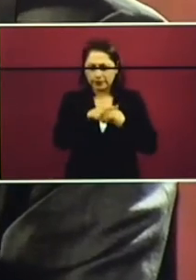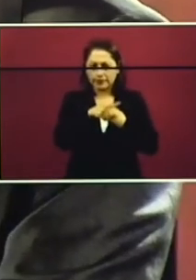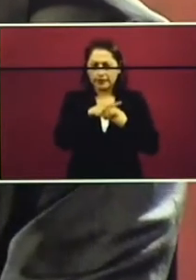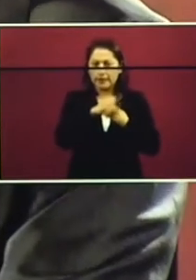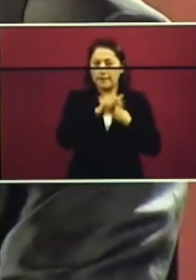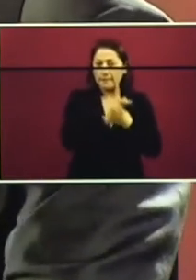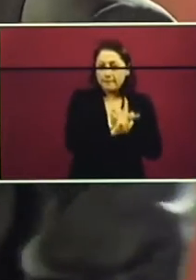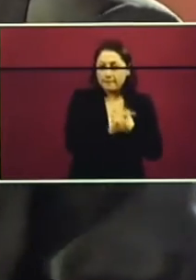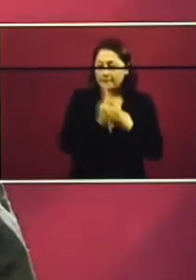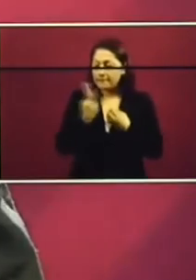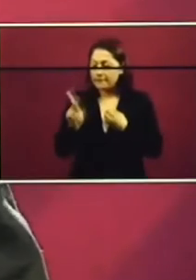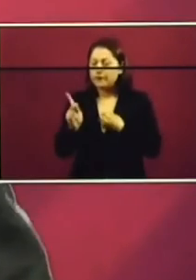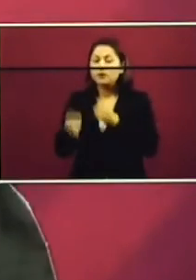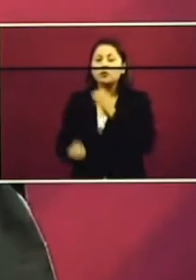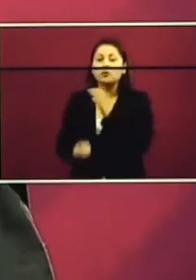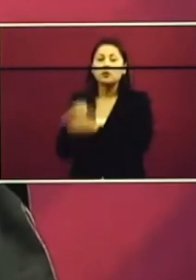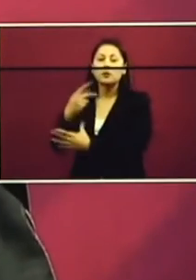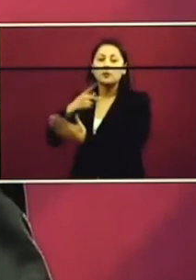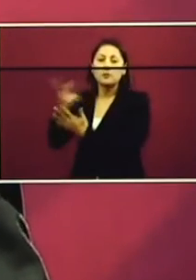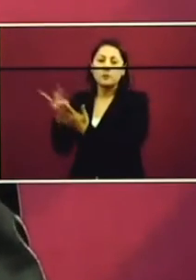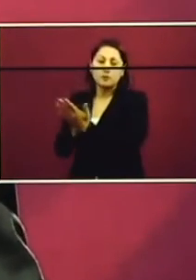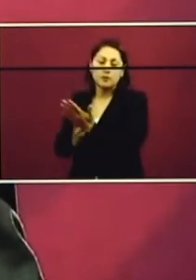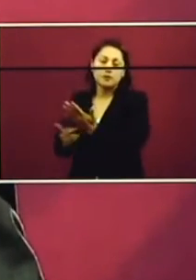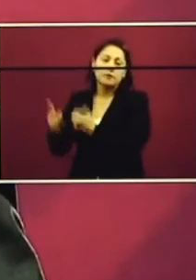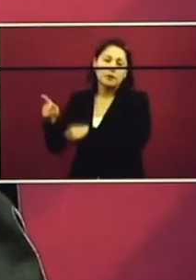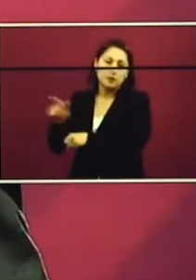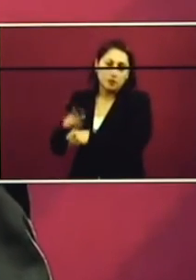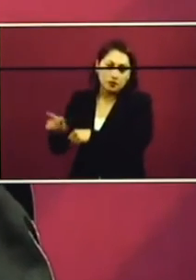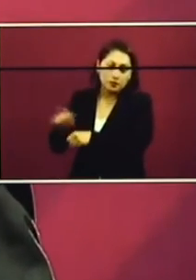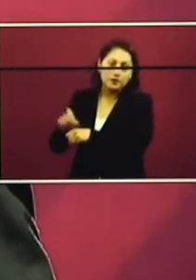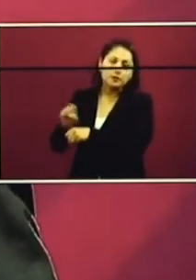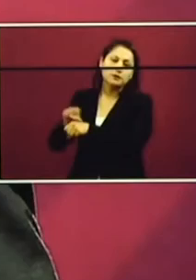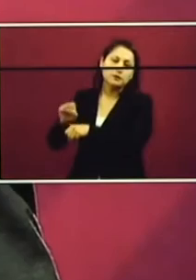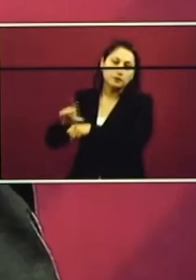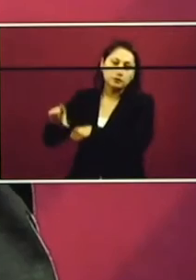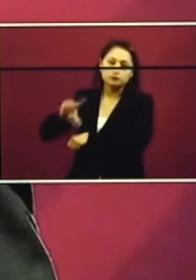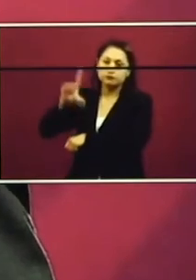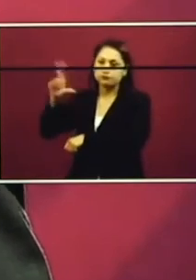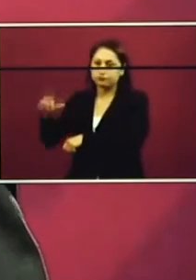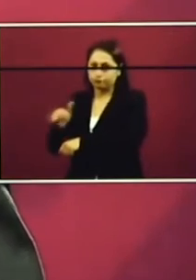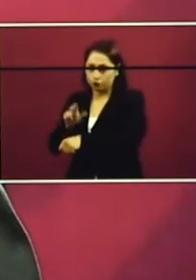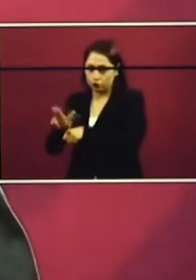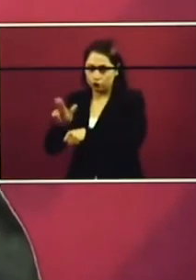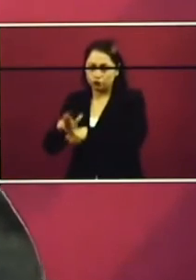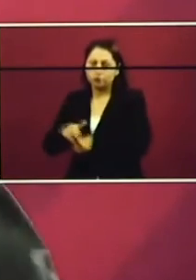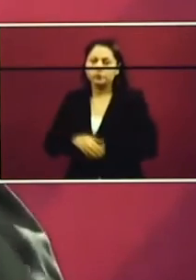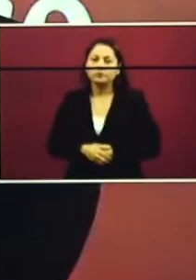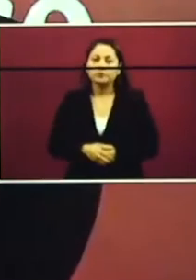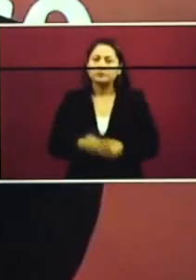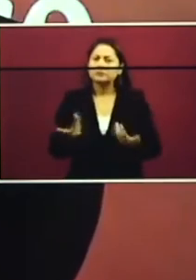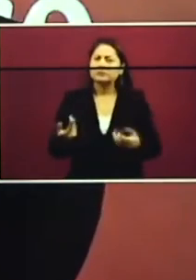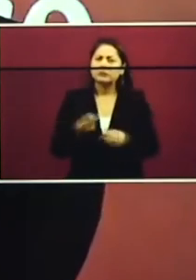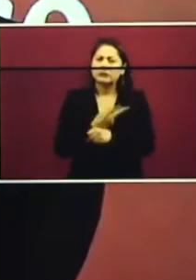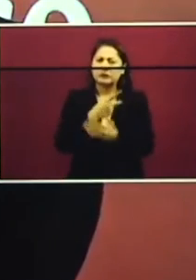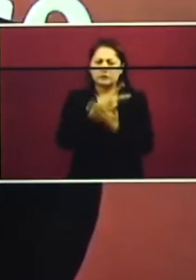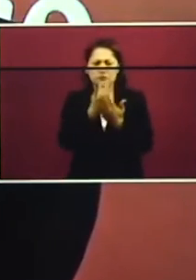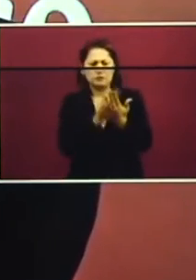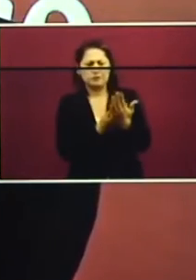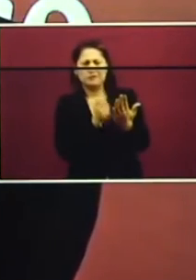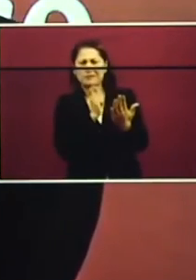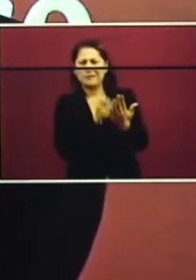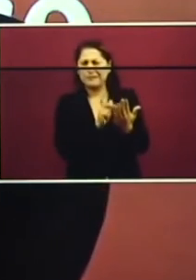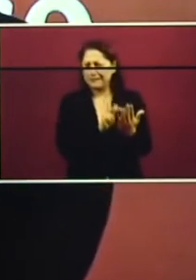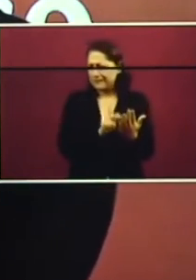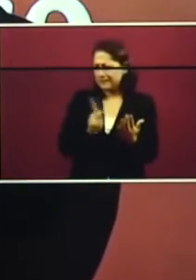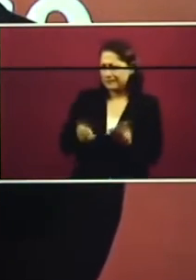secretario de Relaciones Exteriores, destacó que el despliegue de la Guardia Nacional ya está terminado y que el Instituto Nacional